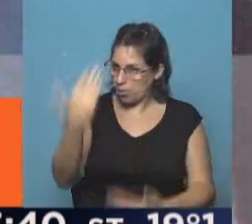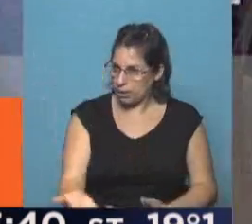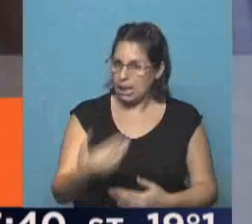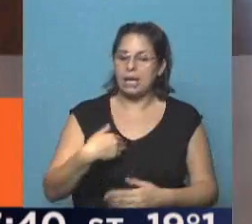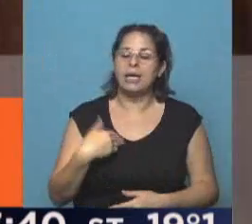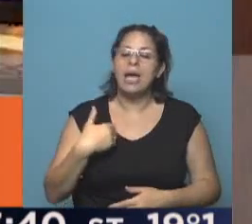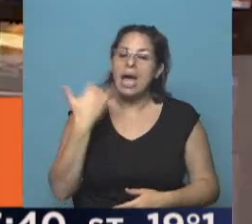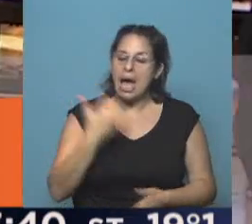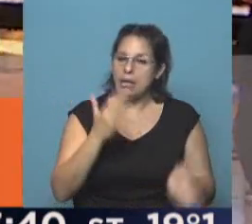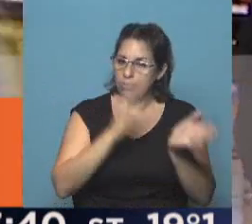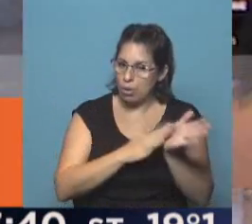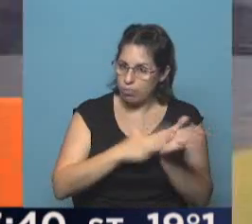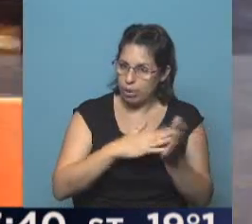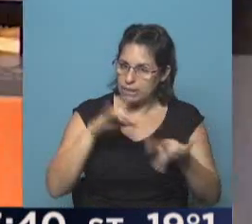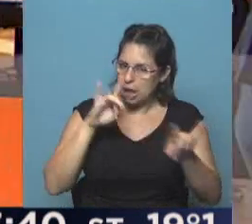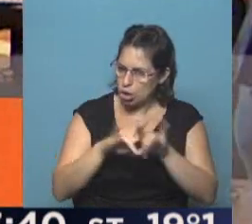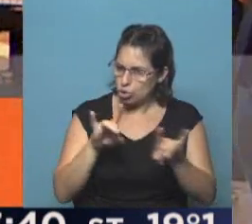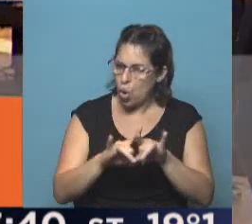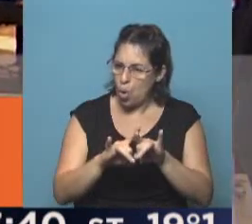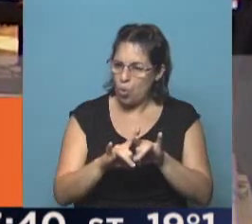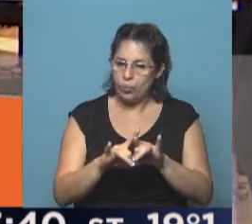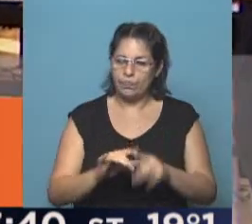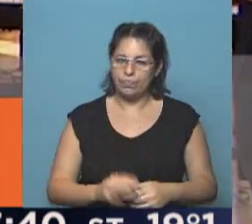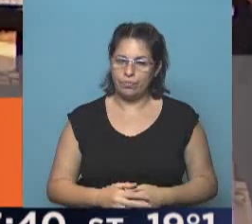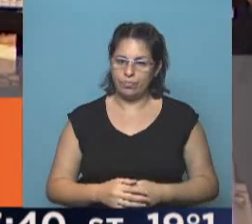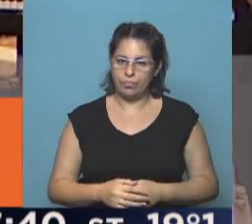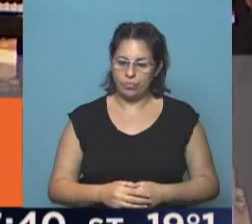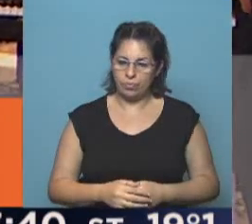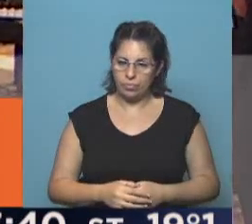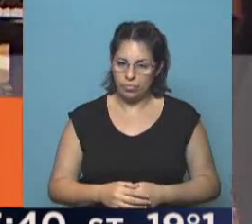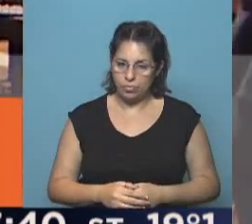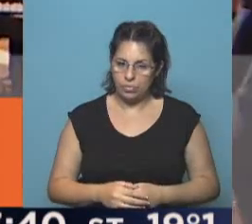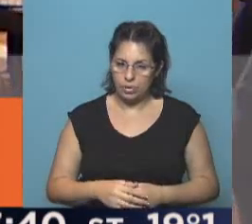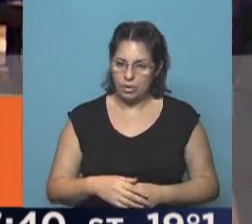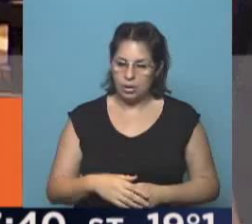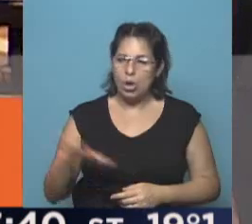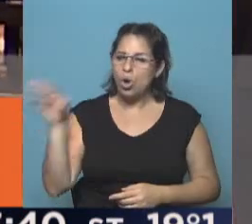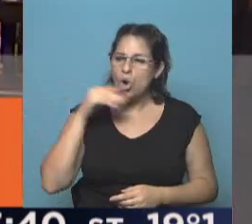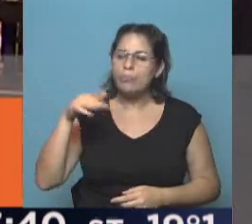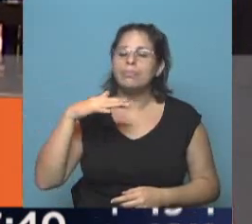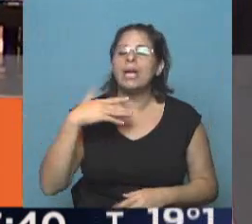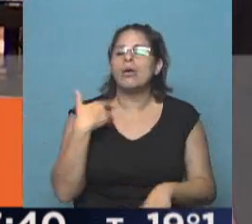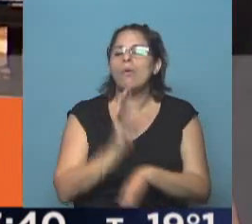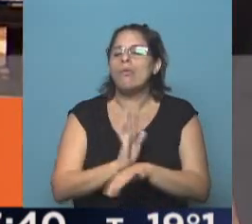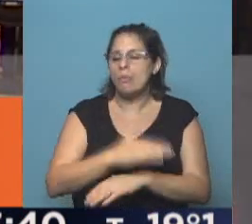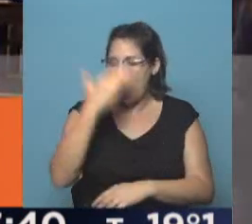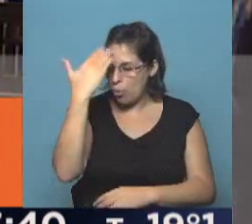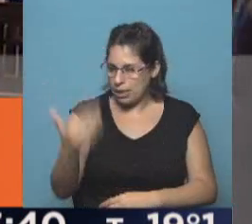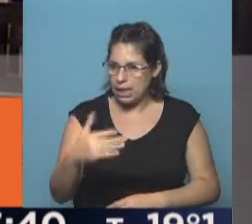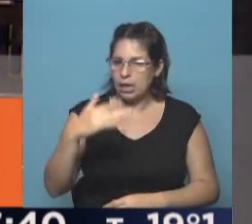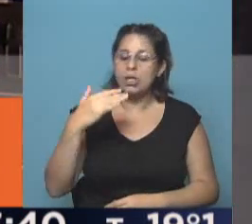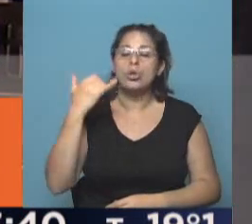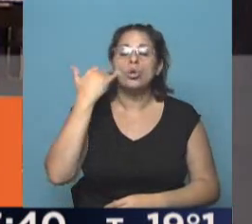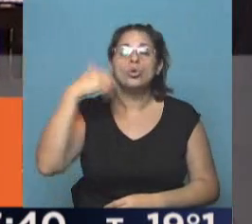hacer un recital, digamos, un recital minimalista, bien yupanquiano, digamos, en ese aspecto, con Juan